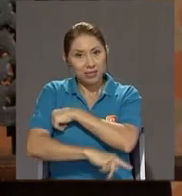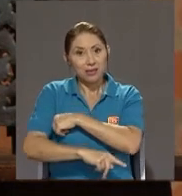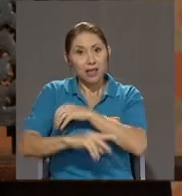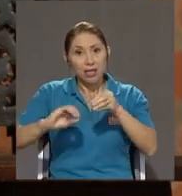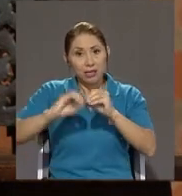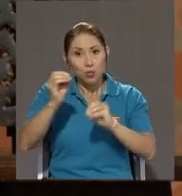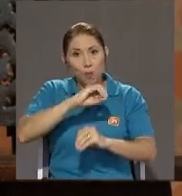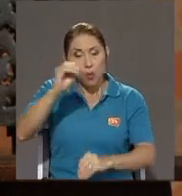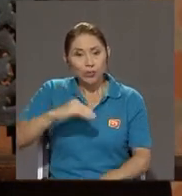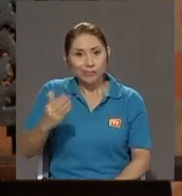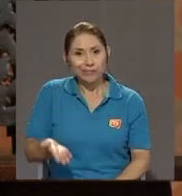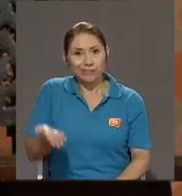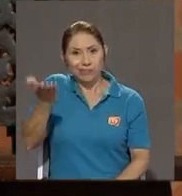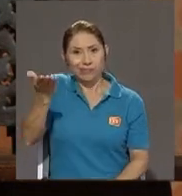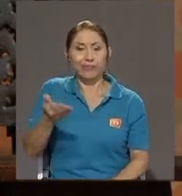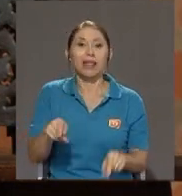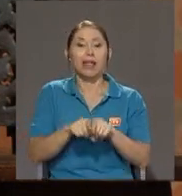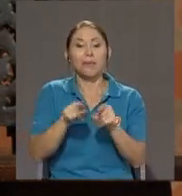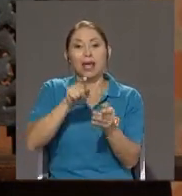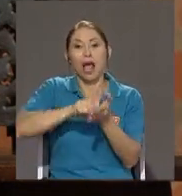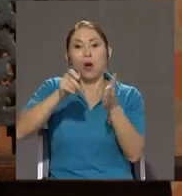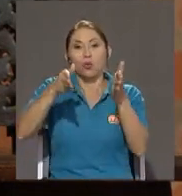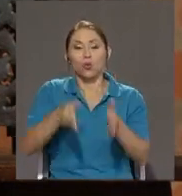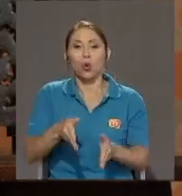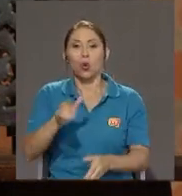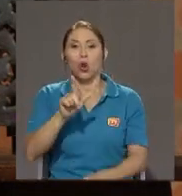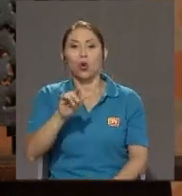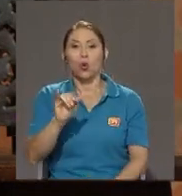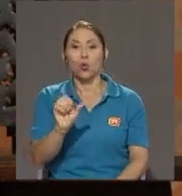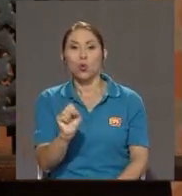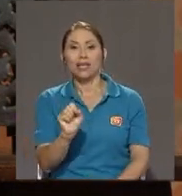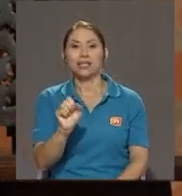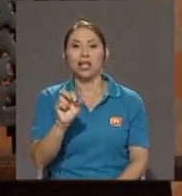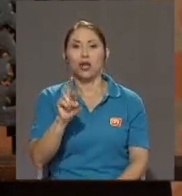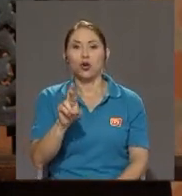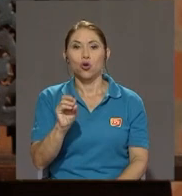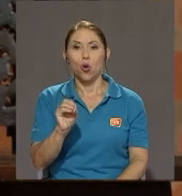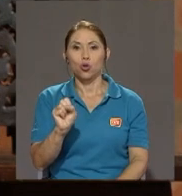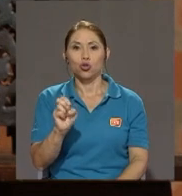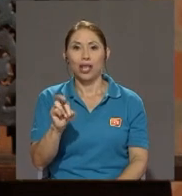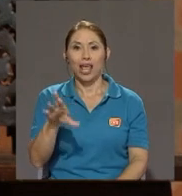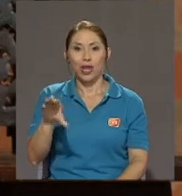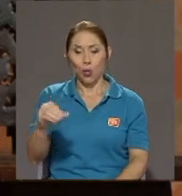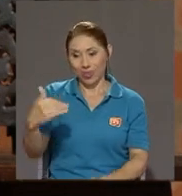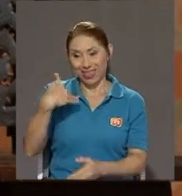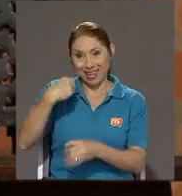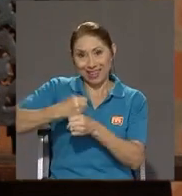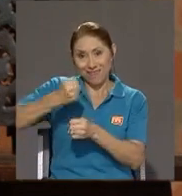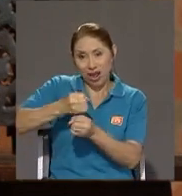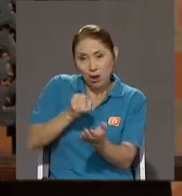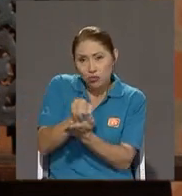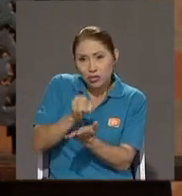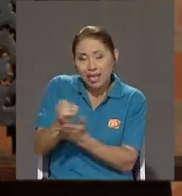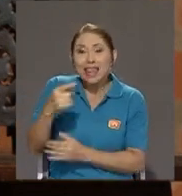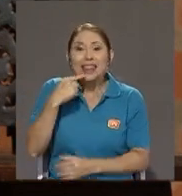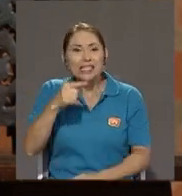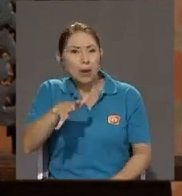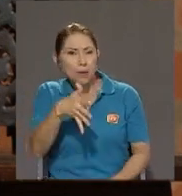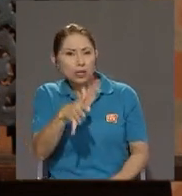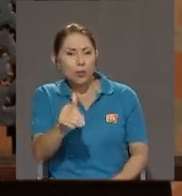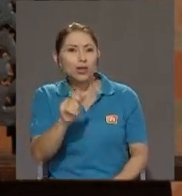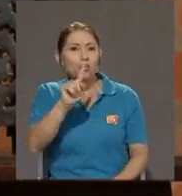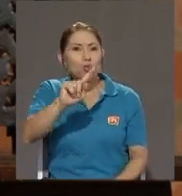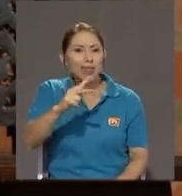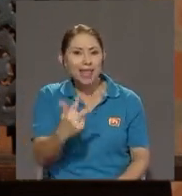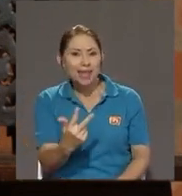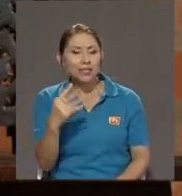Hay unos trabajos de Rosero, por ejemplo, de Don Luis Rosero, que dicen que más o menos un tercio de las mujeres